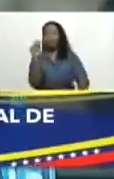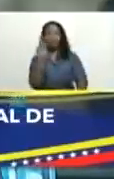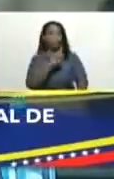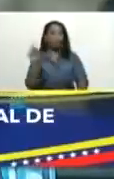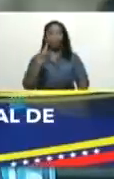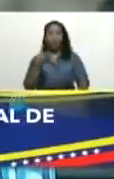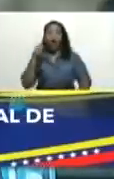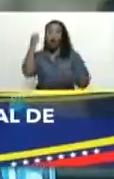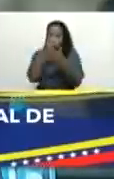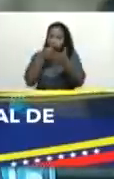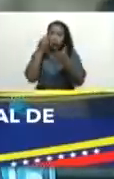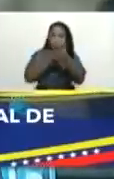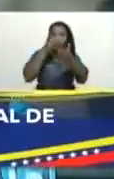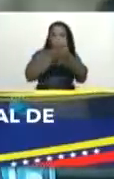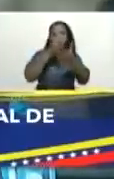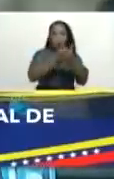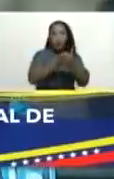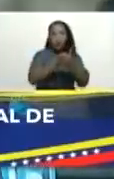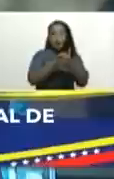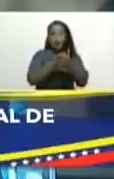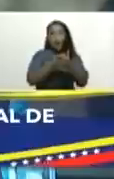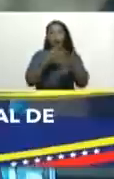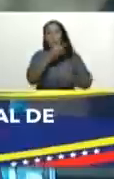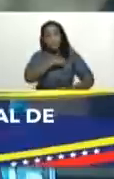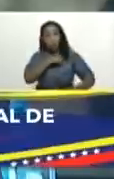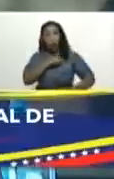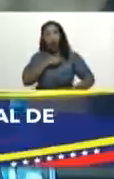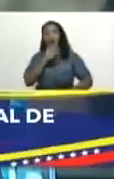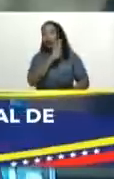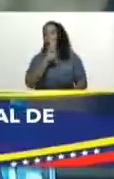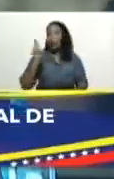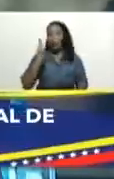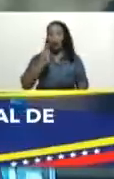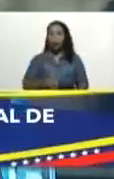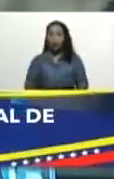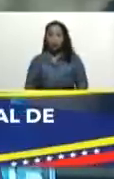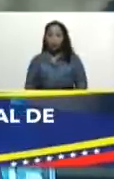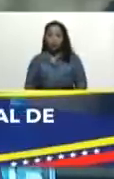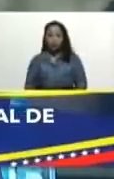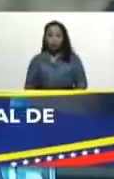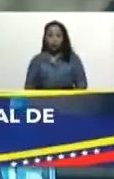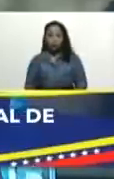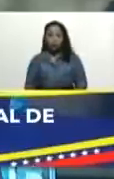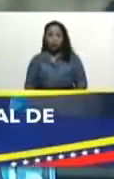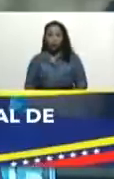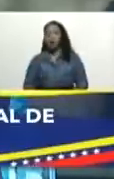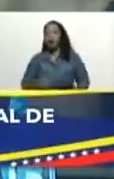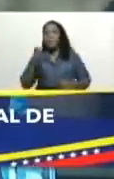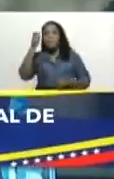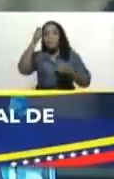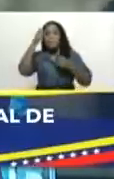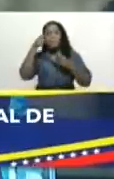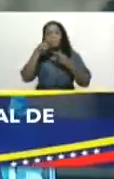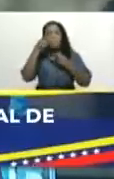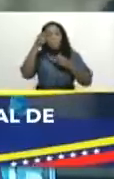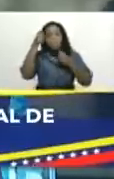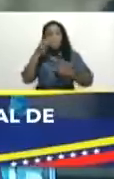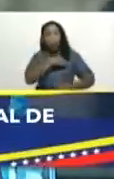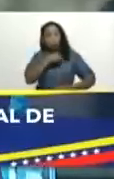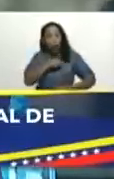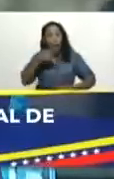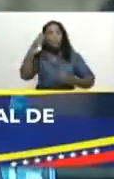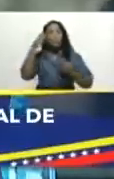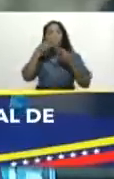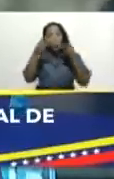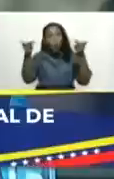en la lucha por la moral republicana, por la moralidad pública,